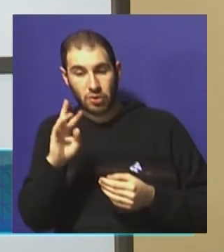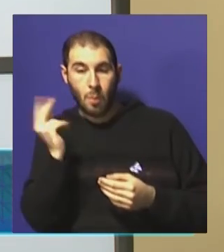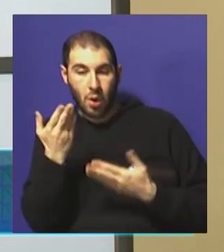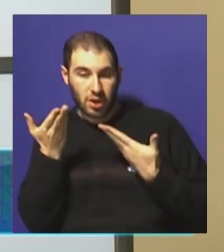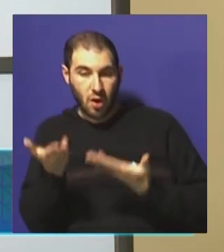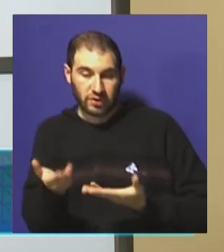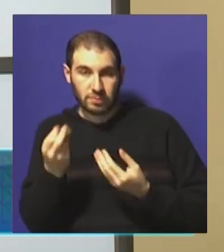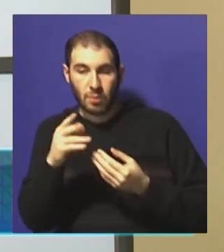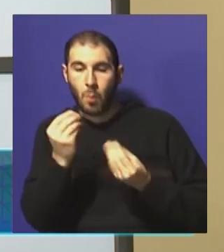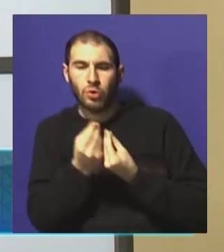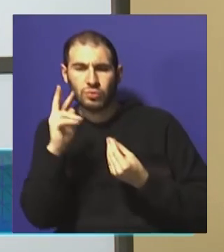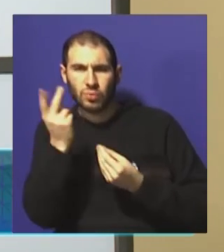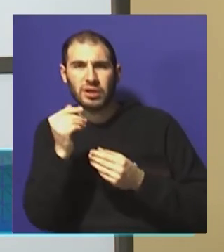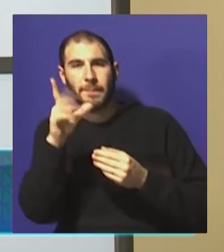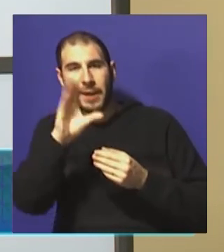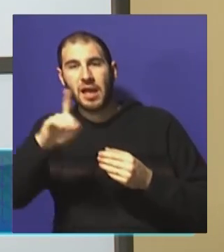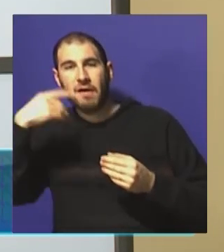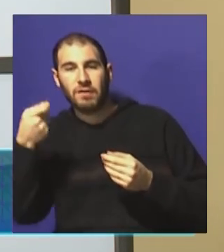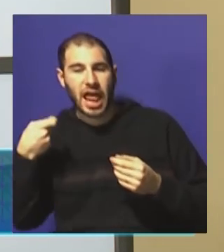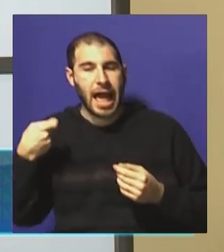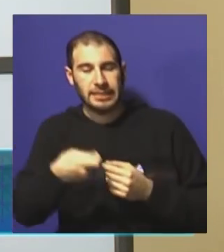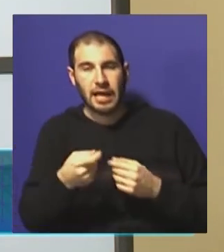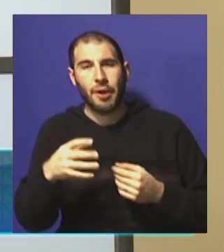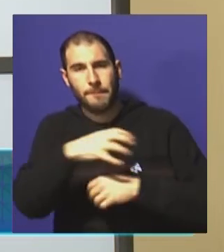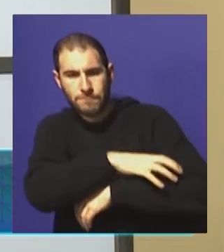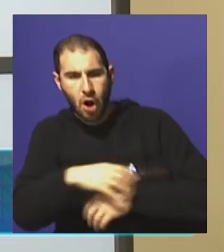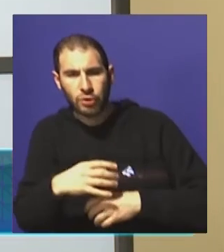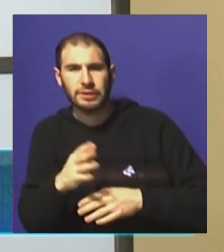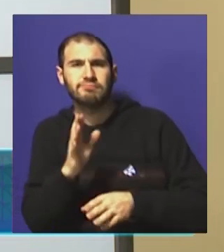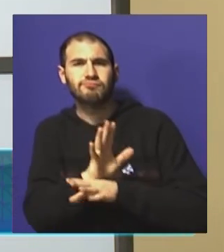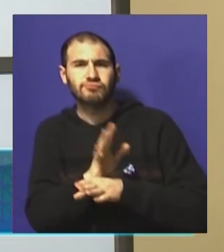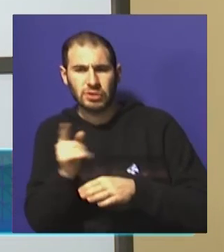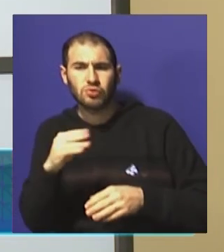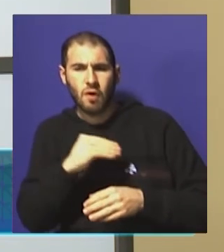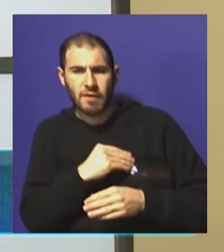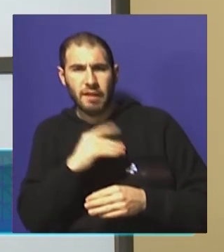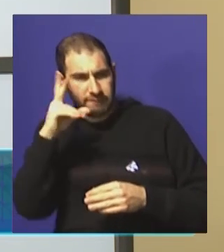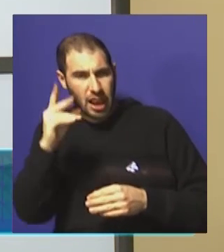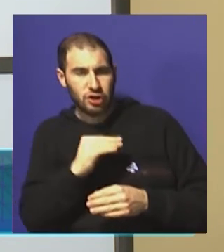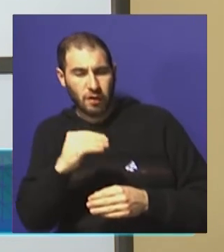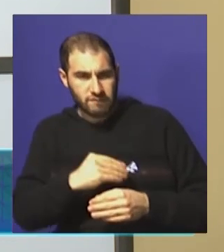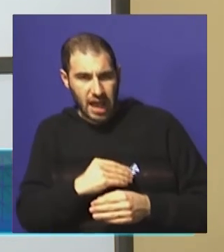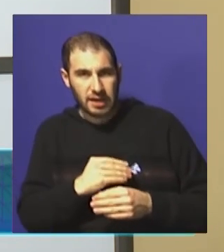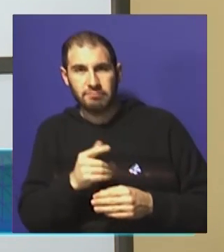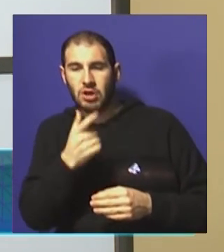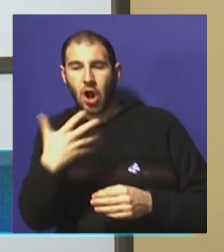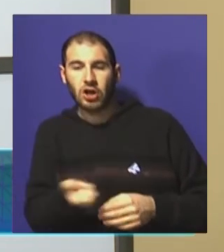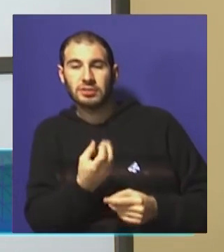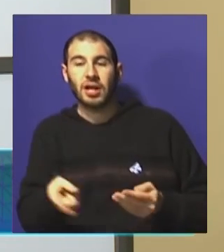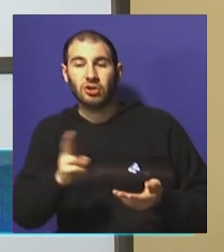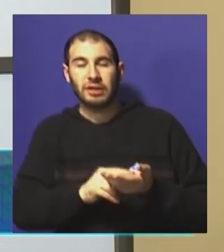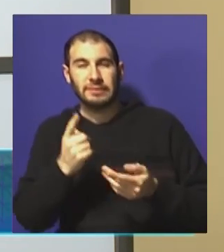Porque muchos de ellos murieron exiliados, asesinados, pobres, entonces quiere decir que confiaron en esos valores. Yo creo que es recuperar un poco